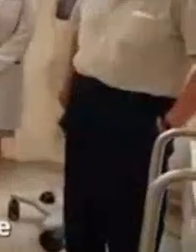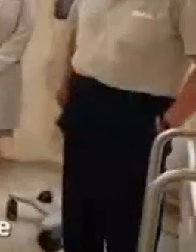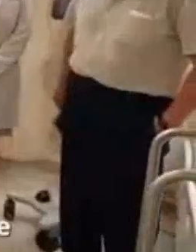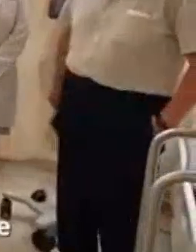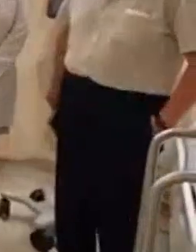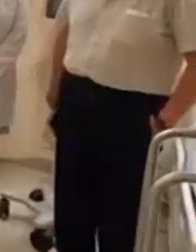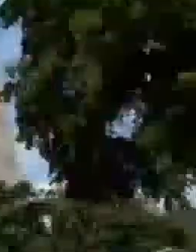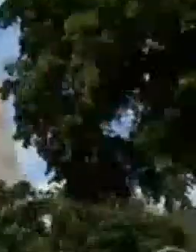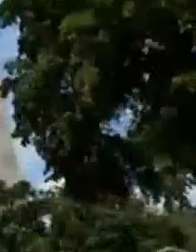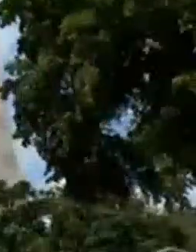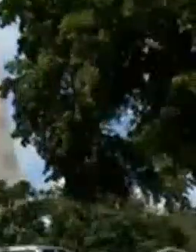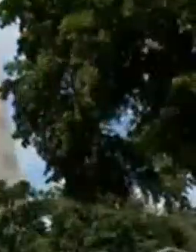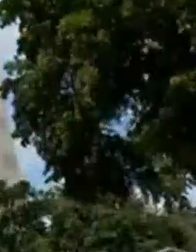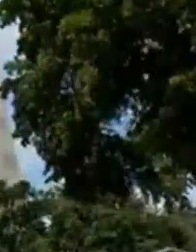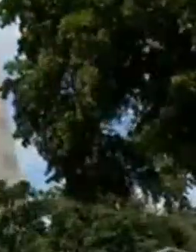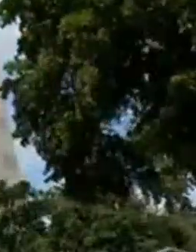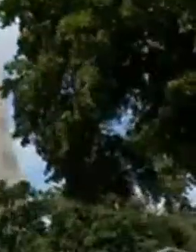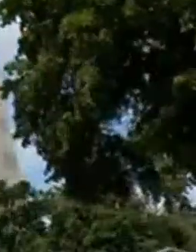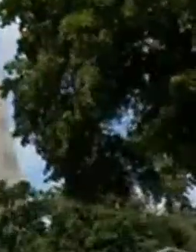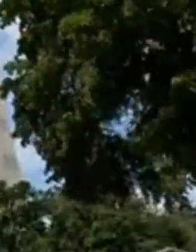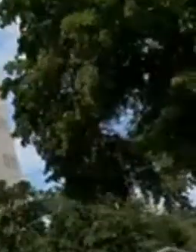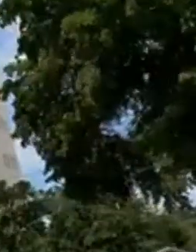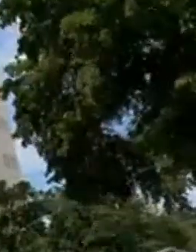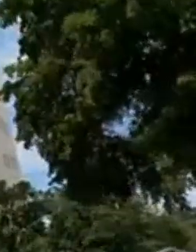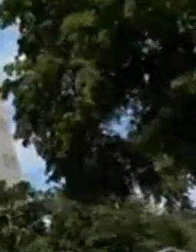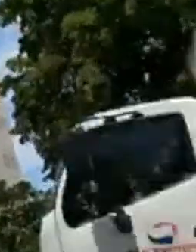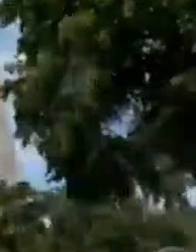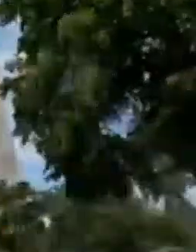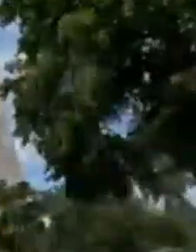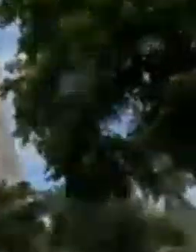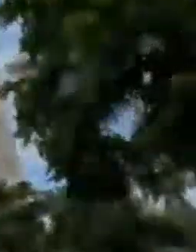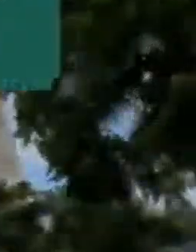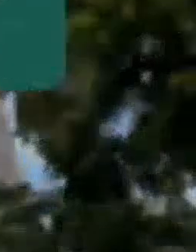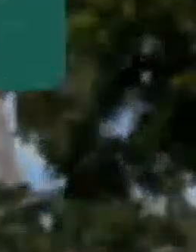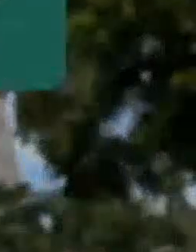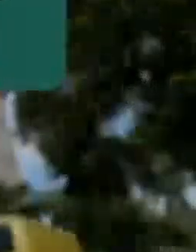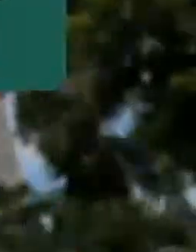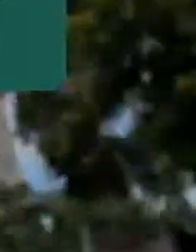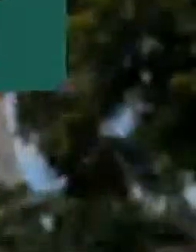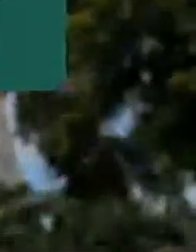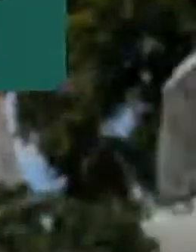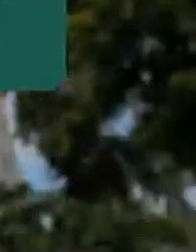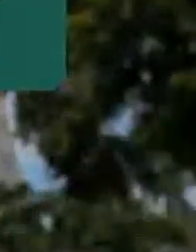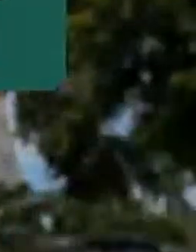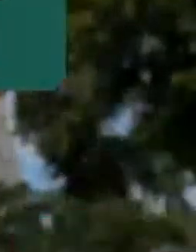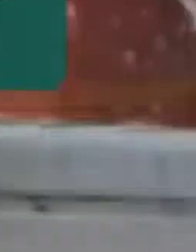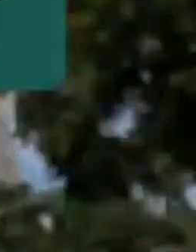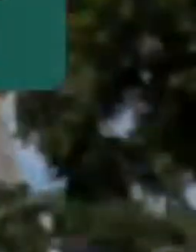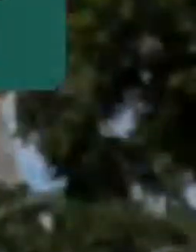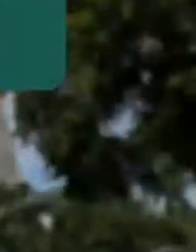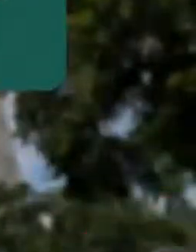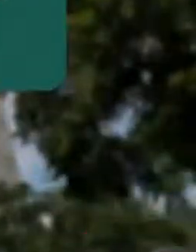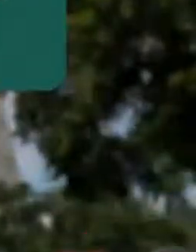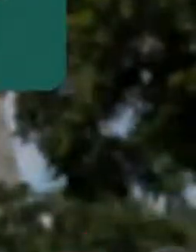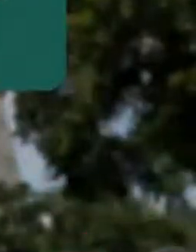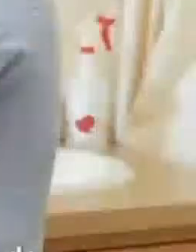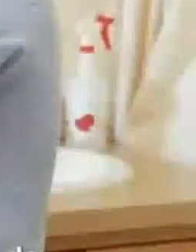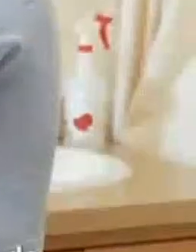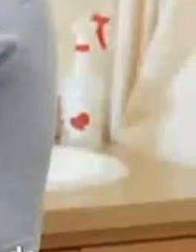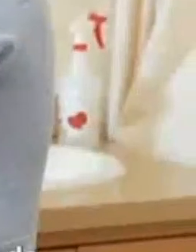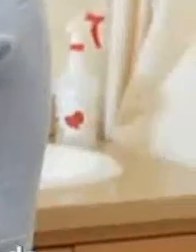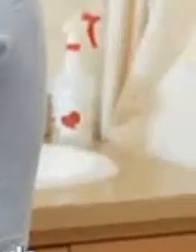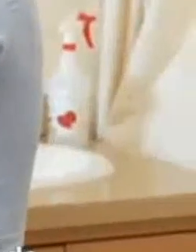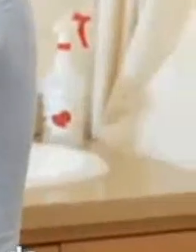López Obrador. Esta obra sustituyó el anterior hospital con una inversión total de 508 millones de pesos. En lo que va